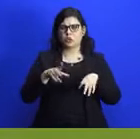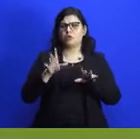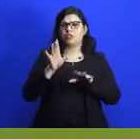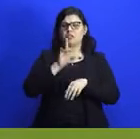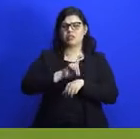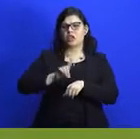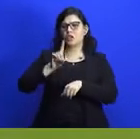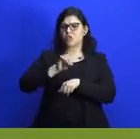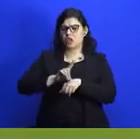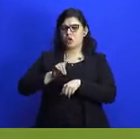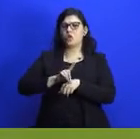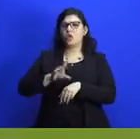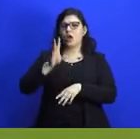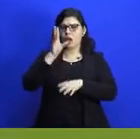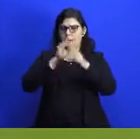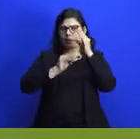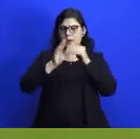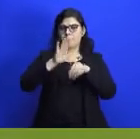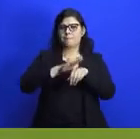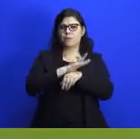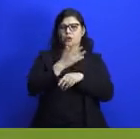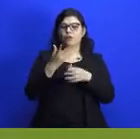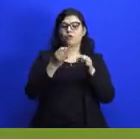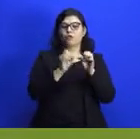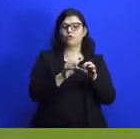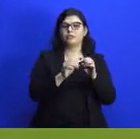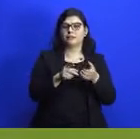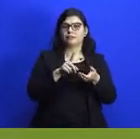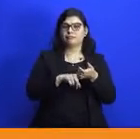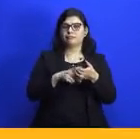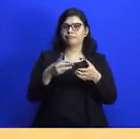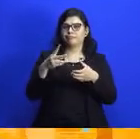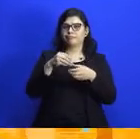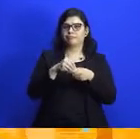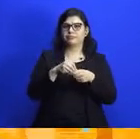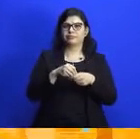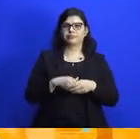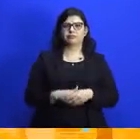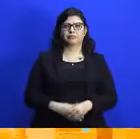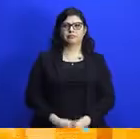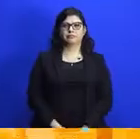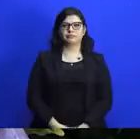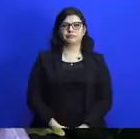día, en parte gracias a la integración de la vida en oficina con el trabajo a la distancia.